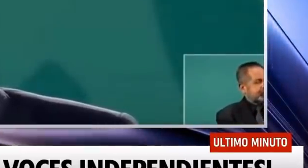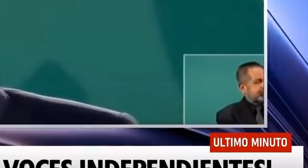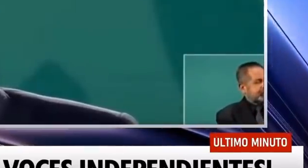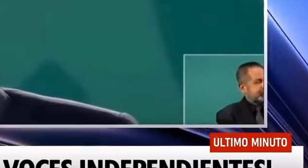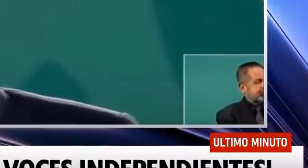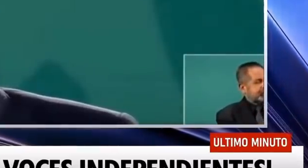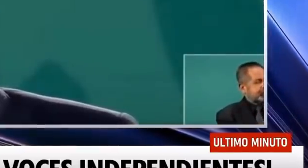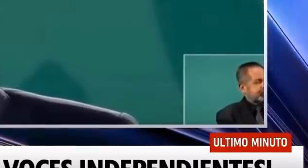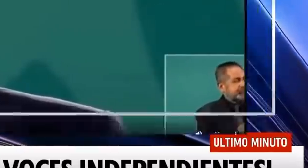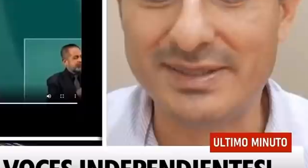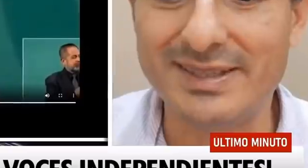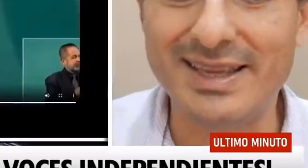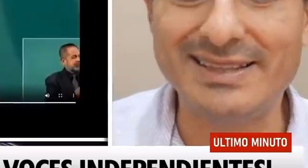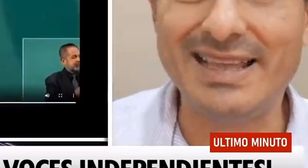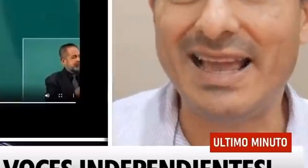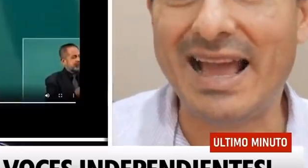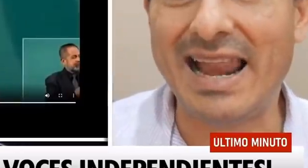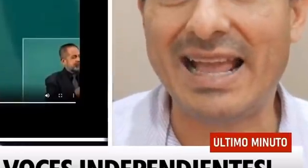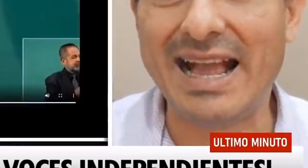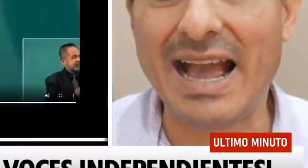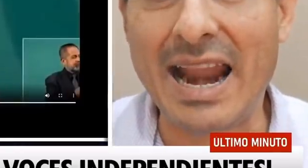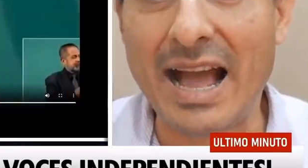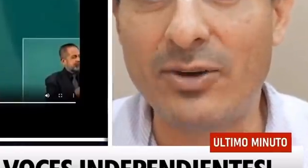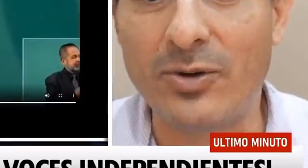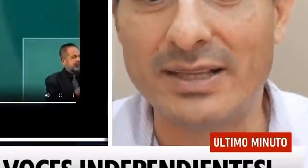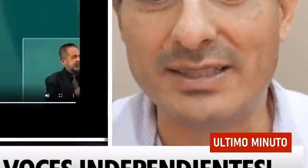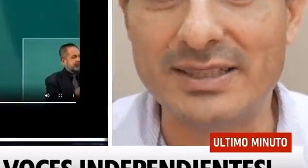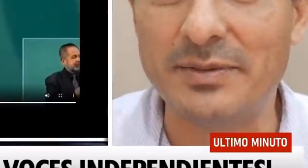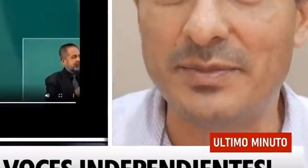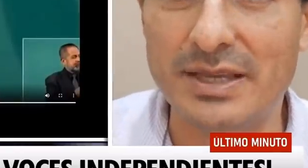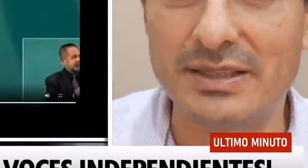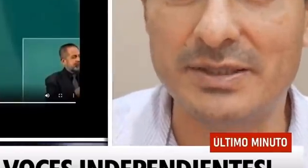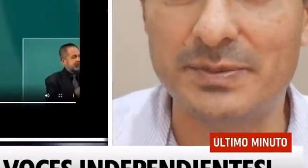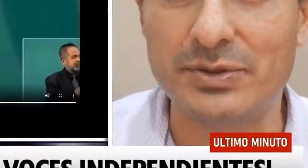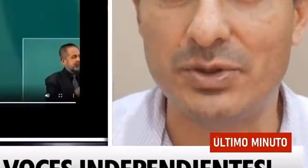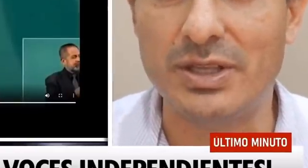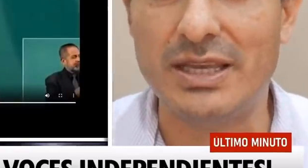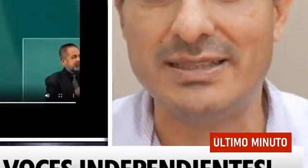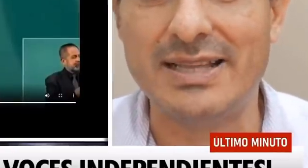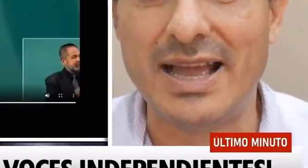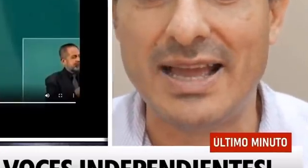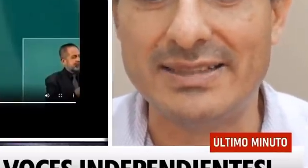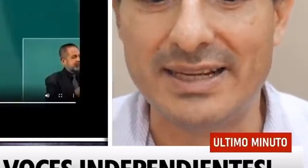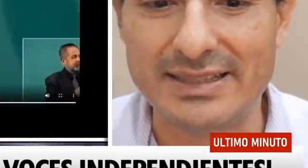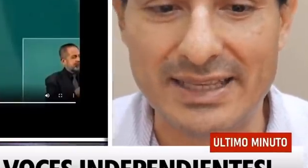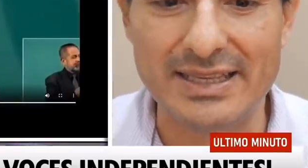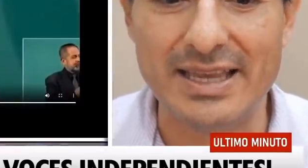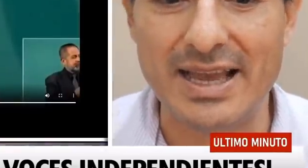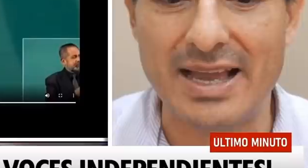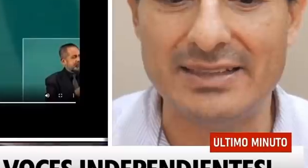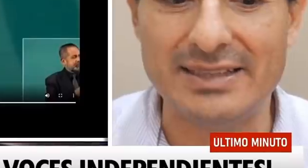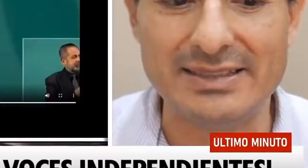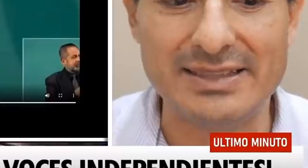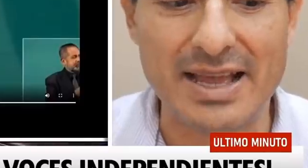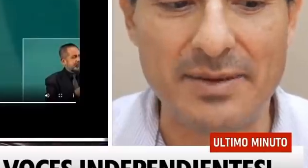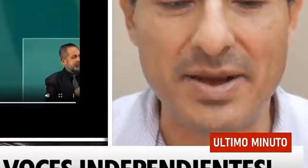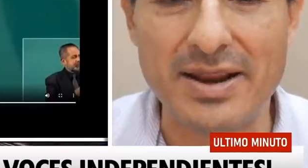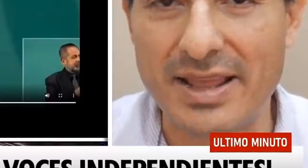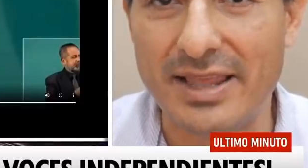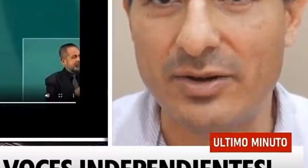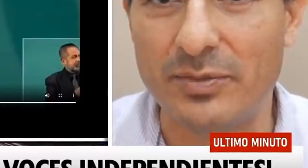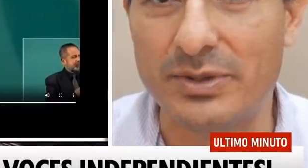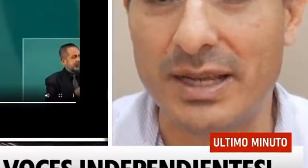entonces dice el presidente al así también se expresó de esta estrategia de esta